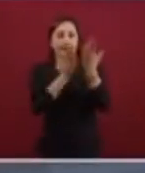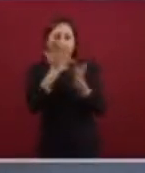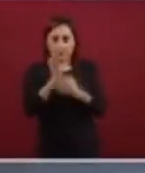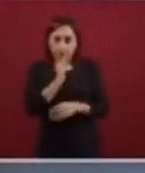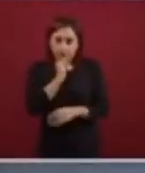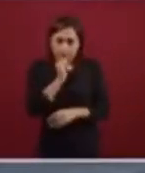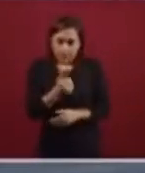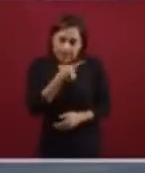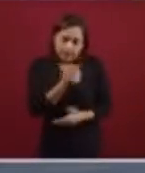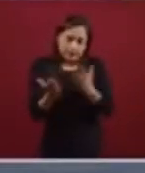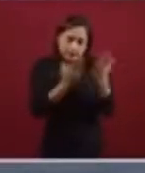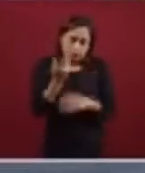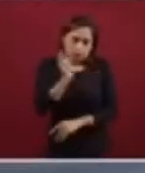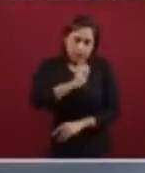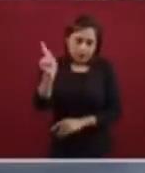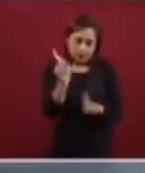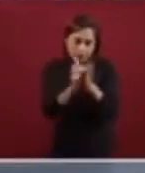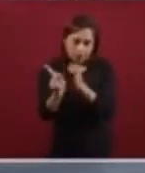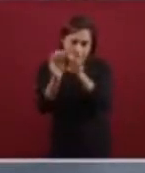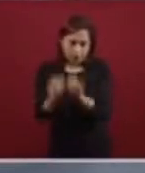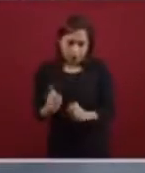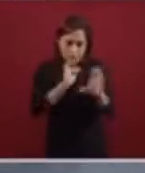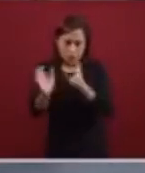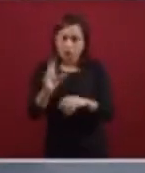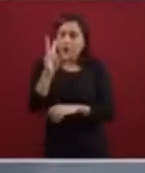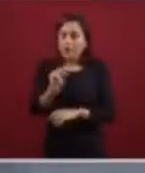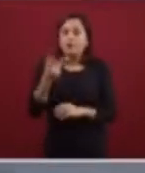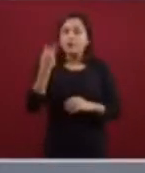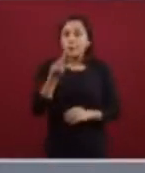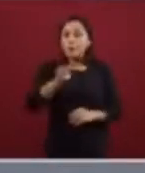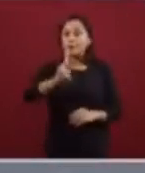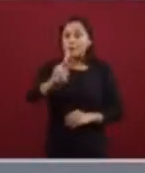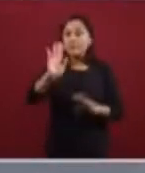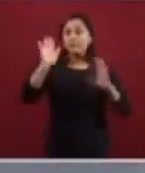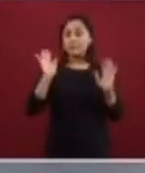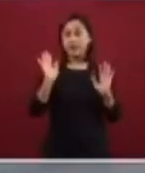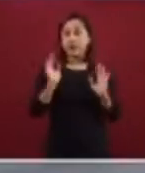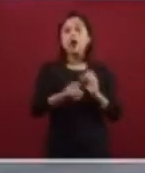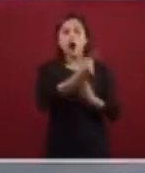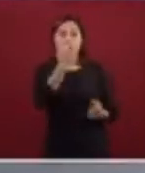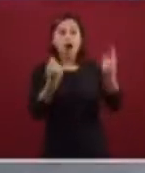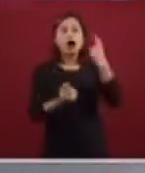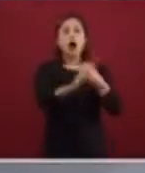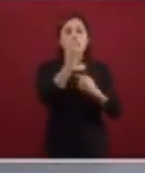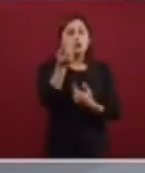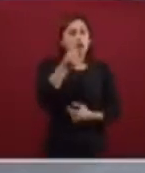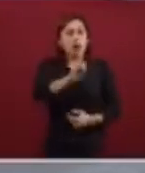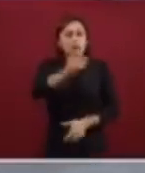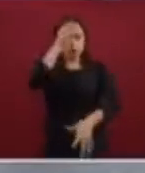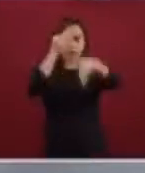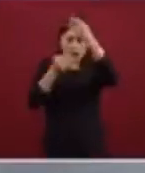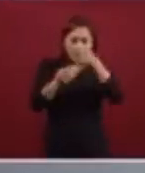sí, la profesión. Pero pues si nos vamos a esa, hay autodidactas que